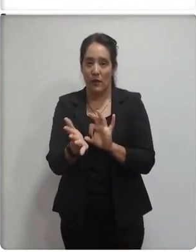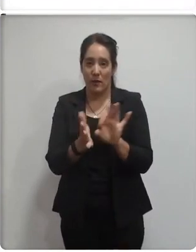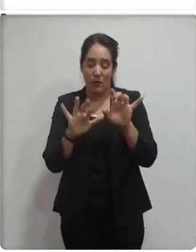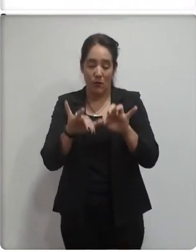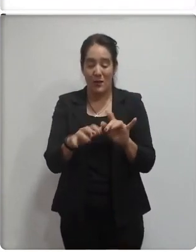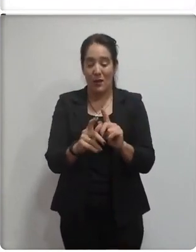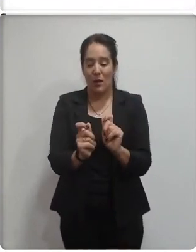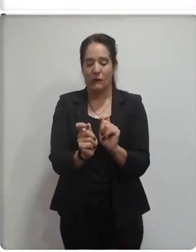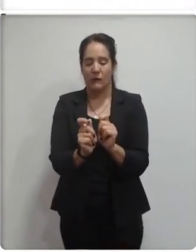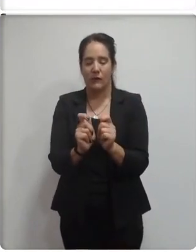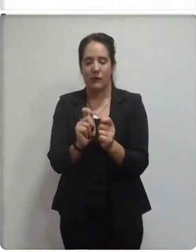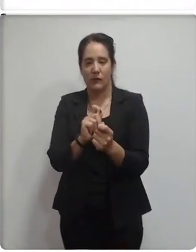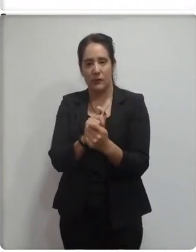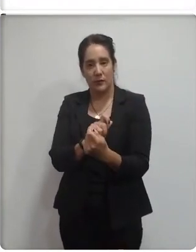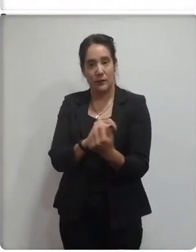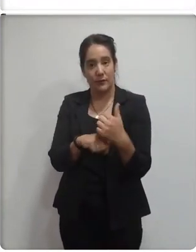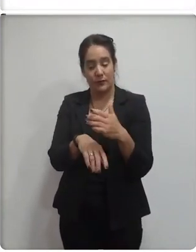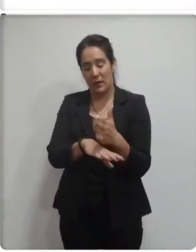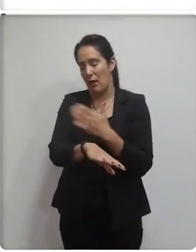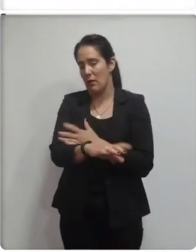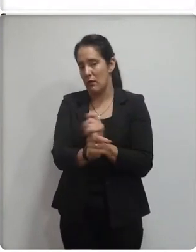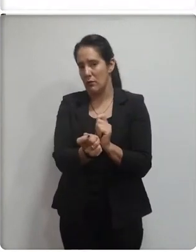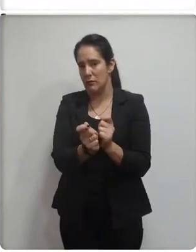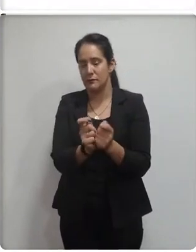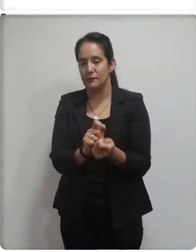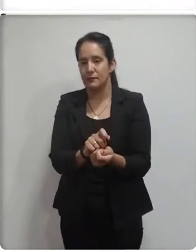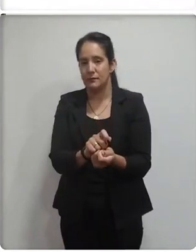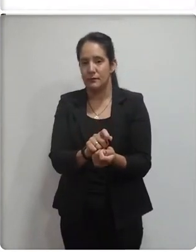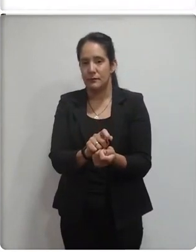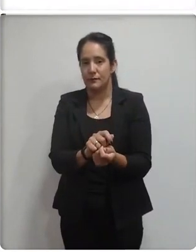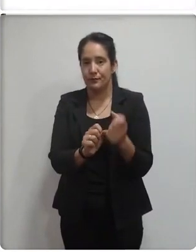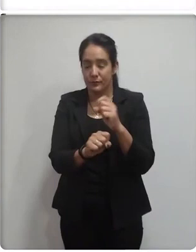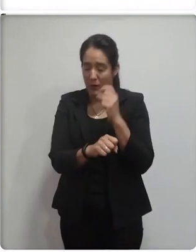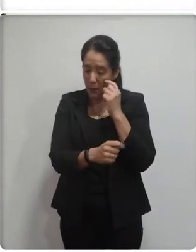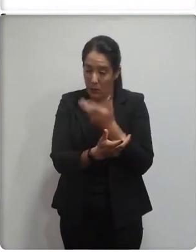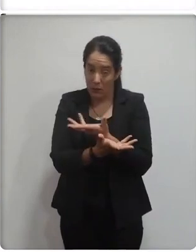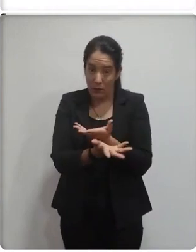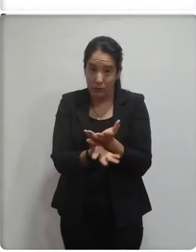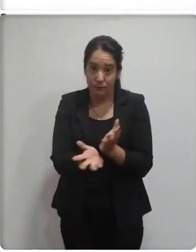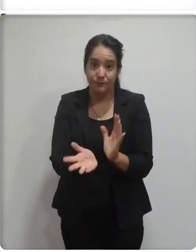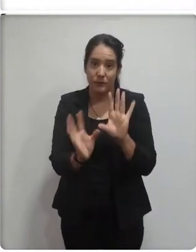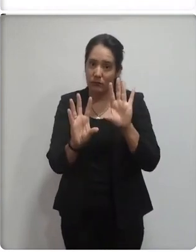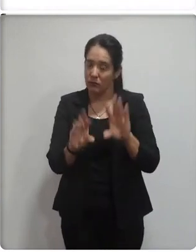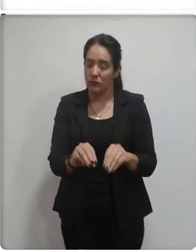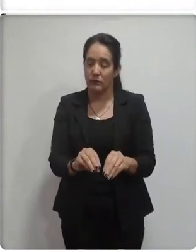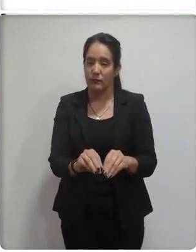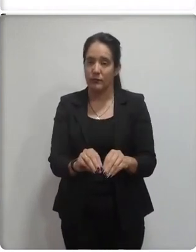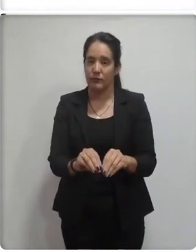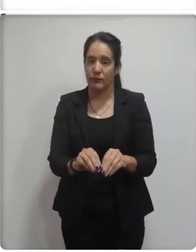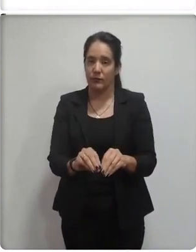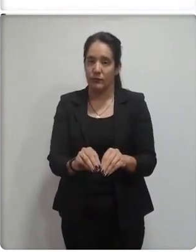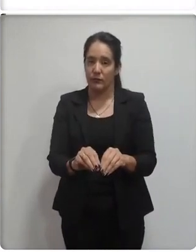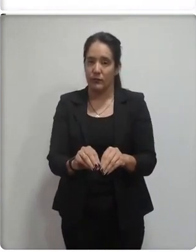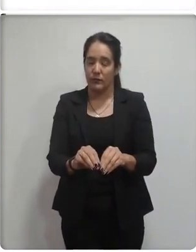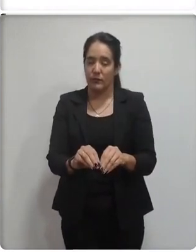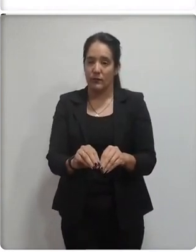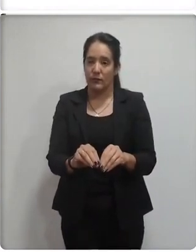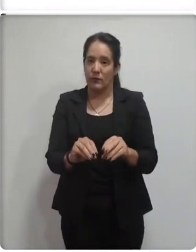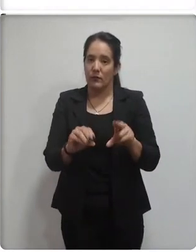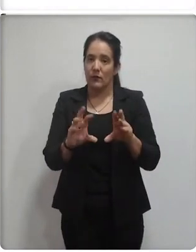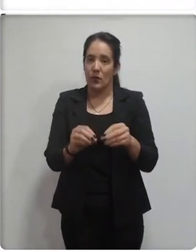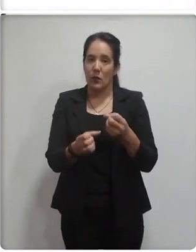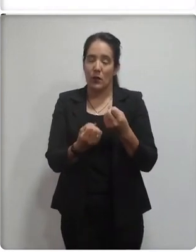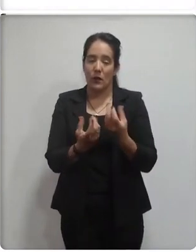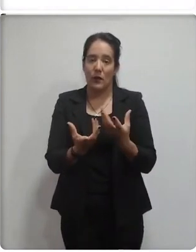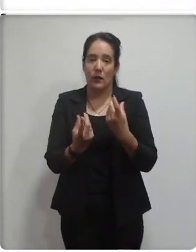algunos ajustes a cómo lo venimos llevando, que se refleje todo esto un poco porque tenemos que hacer un